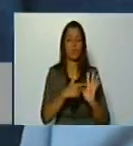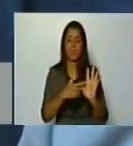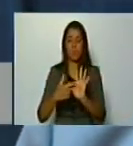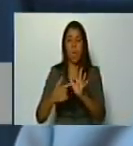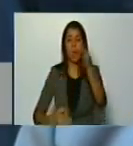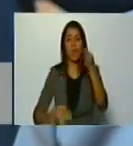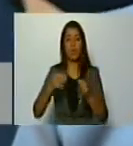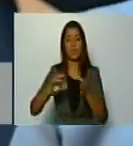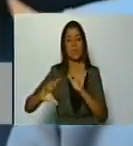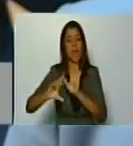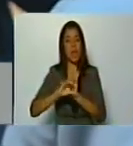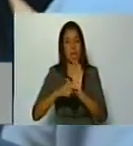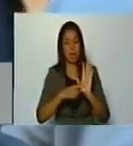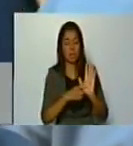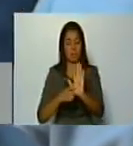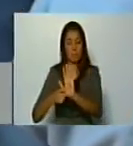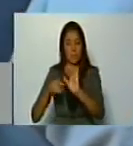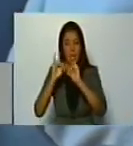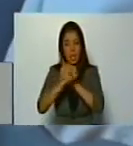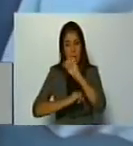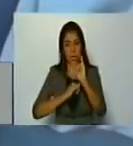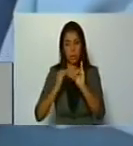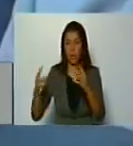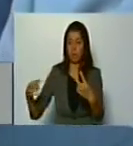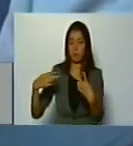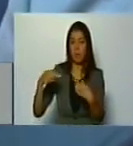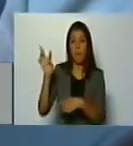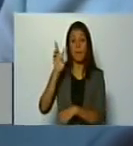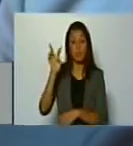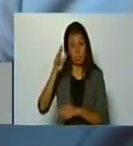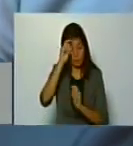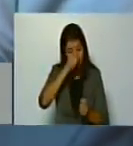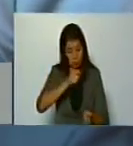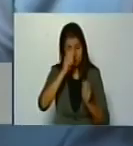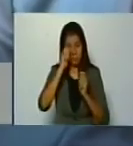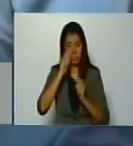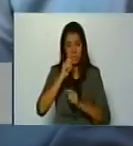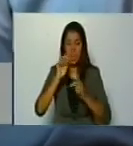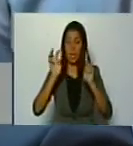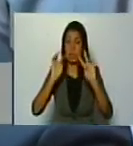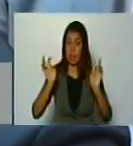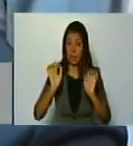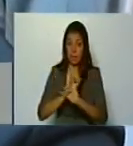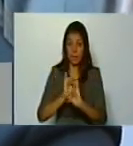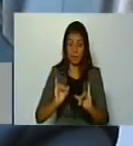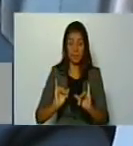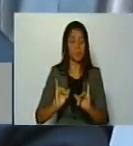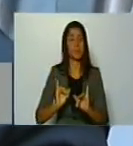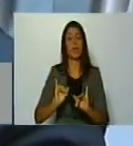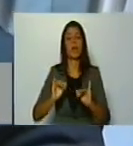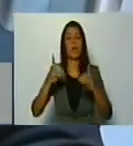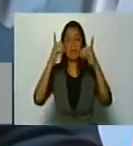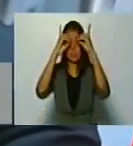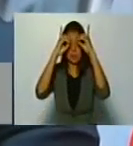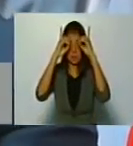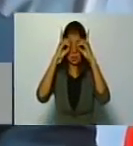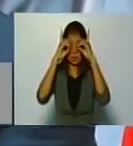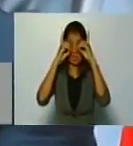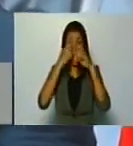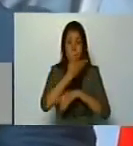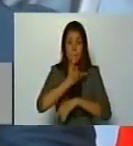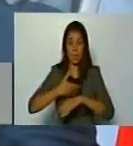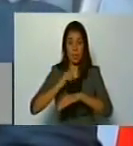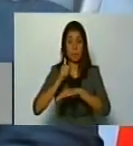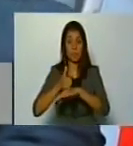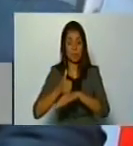jurídico internacional con respecto a estos temas. Concluyendo, la presidenta Delcy Eloína Rodríguez Gómez